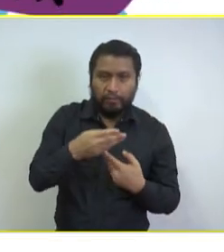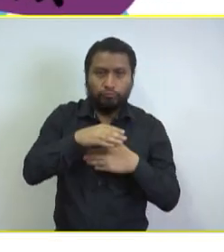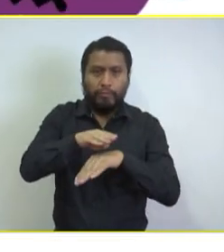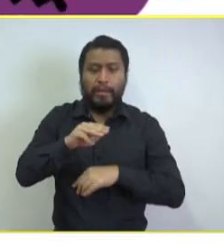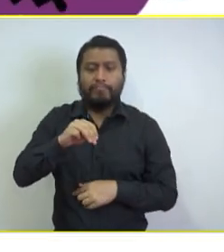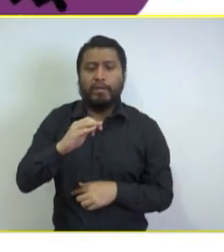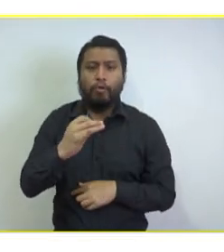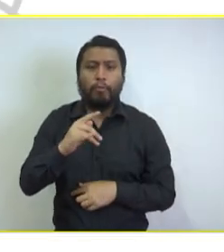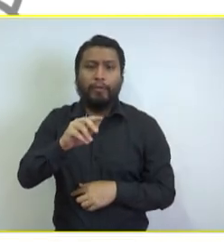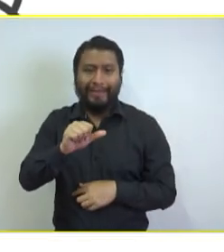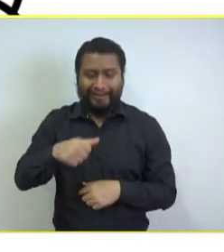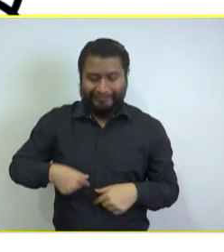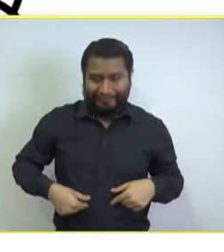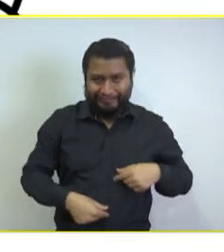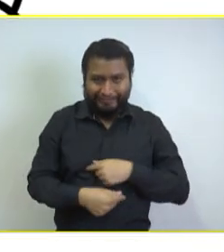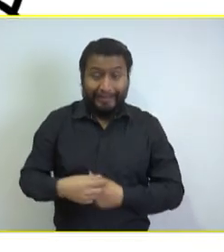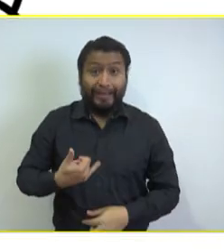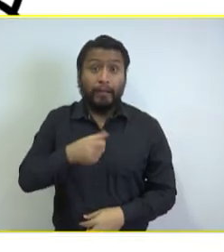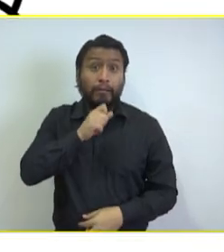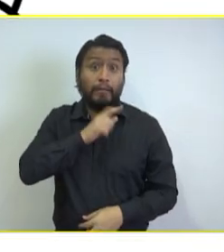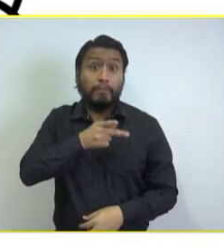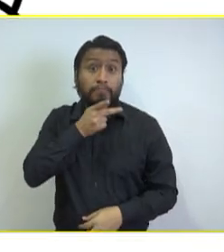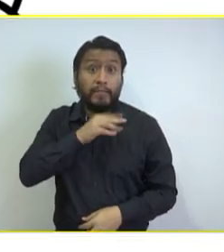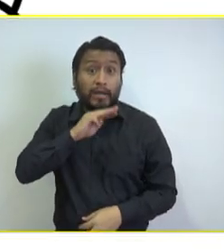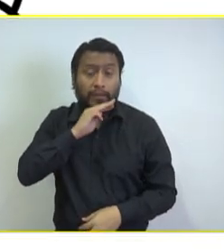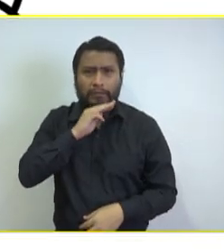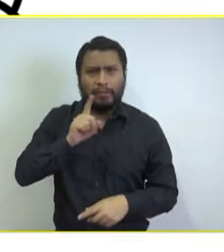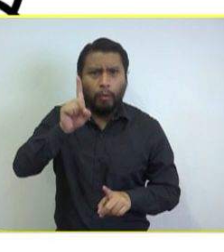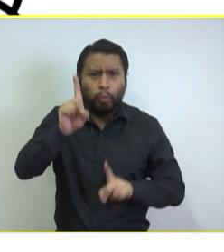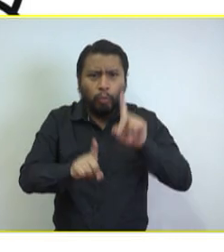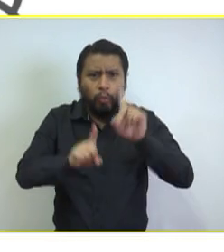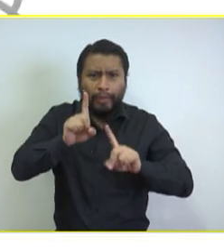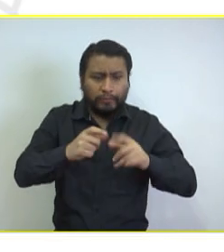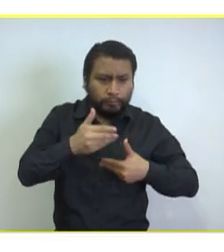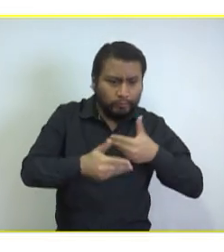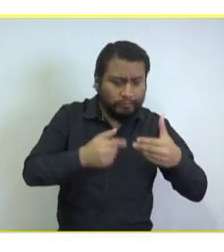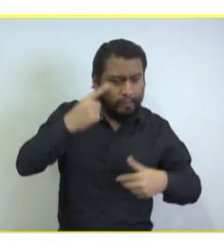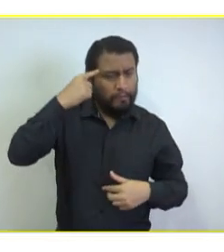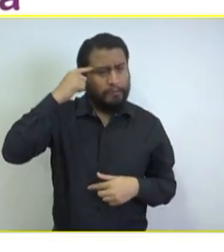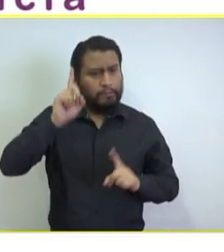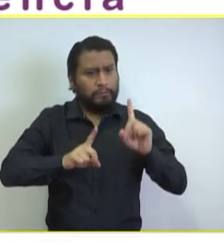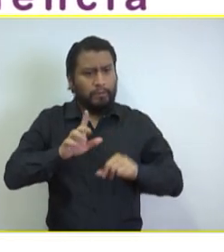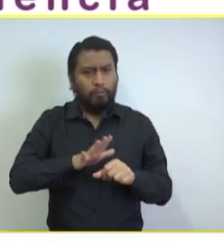intestinal y a los padres responder las dudas que puedan surgir en el proceso.